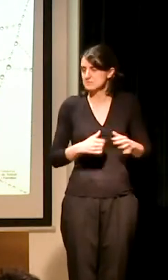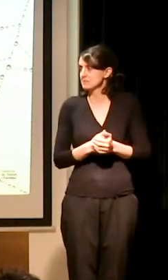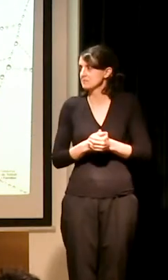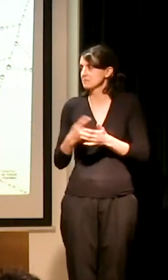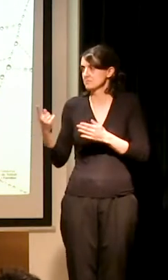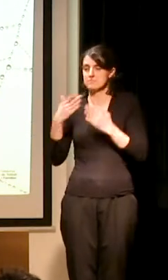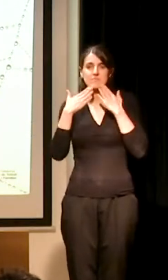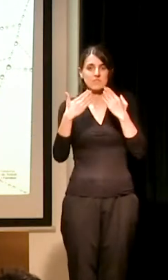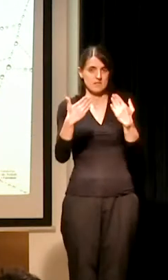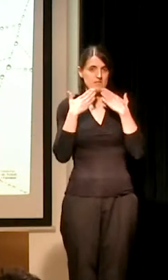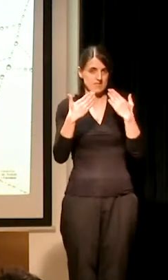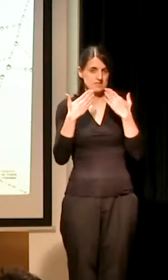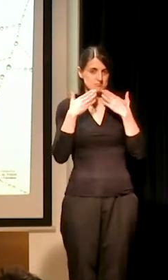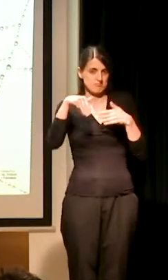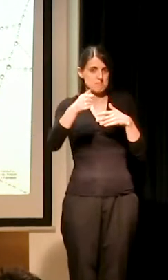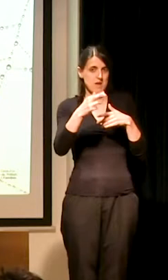Gracias, María.